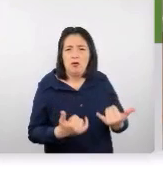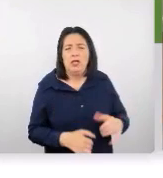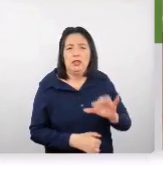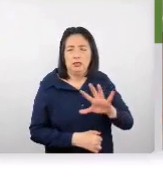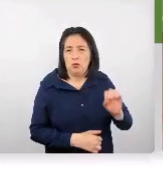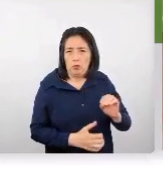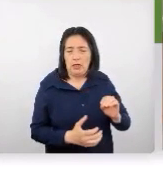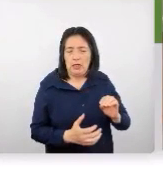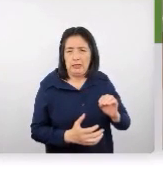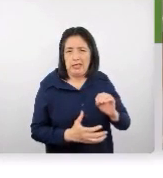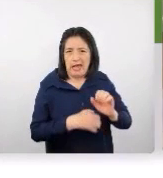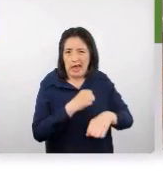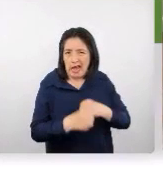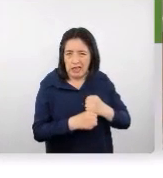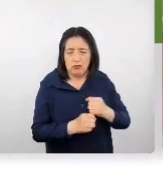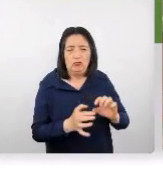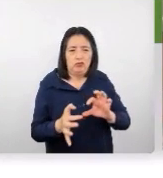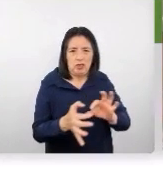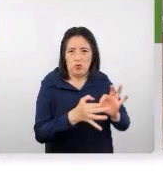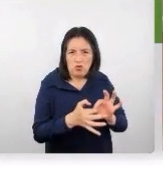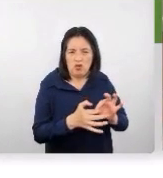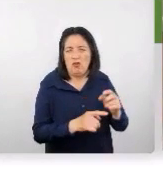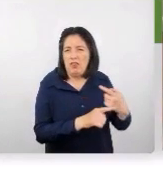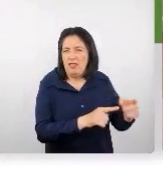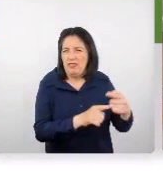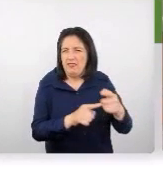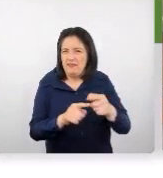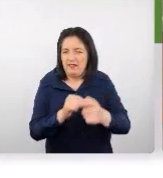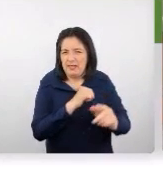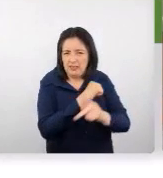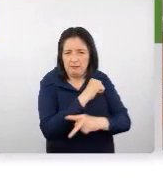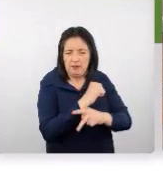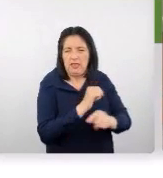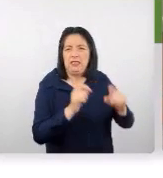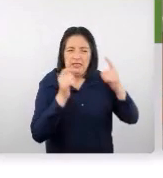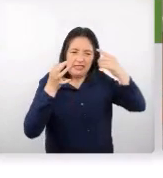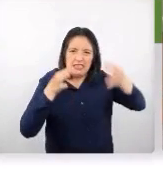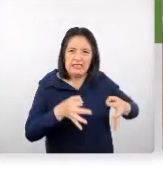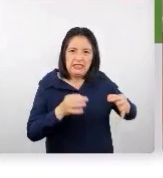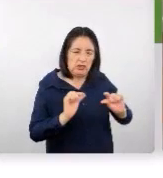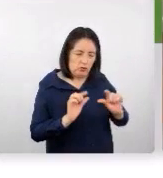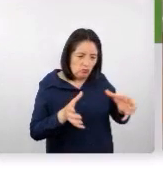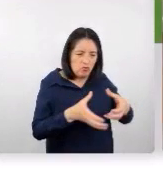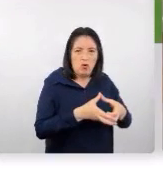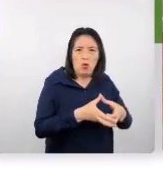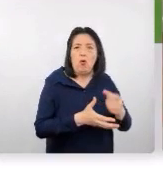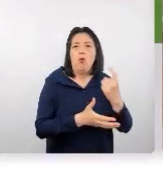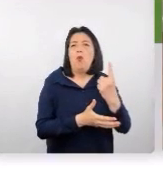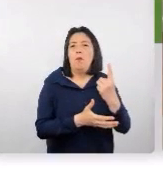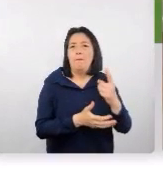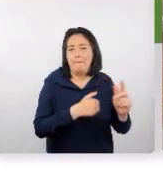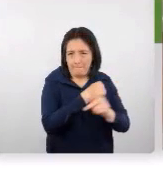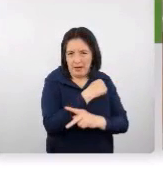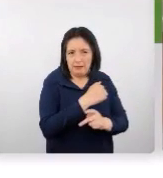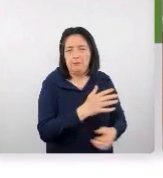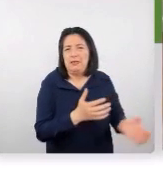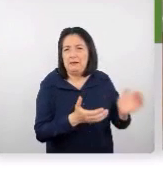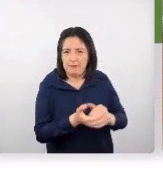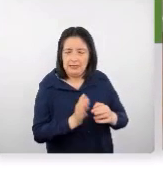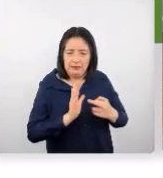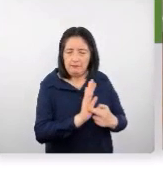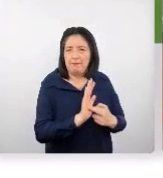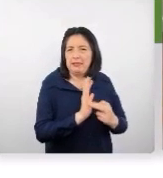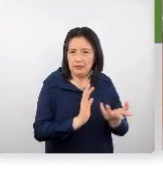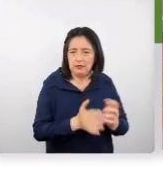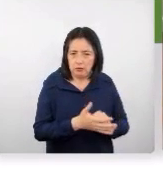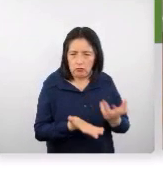de unión, donde diferentes países decidieron juntarse y conformar un solo país para tener una mayor representación